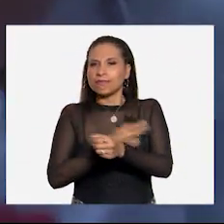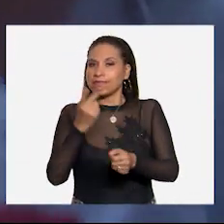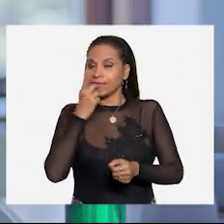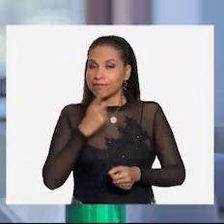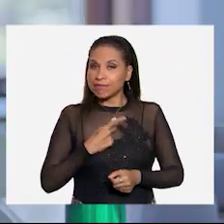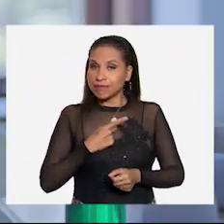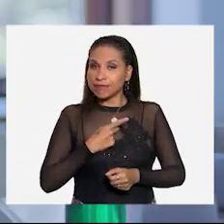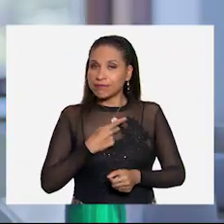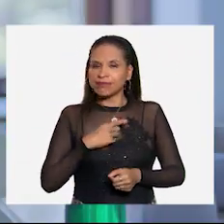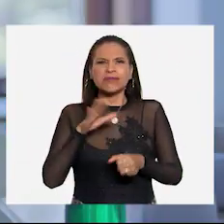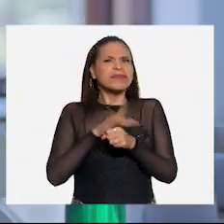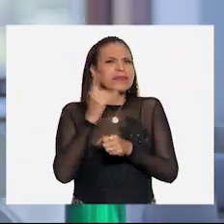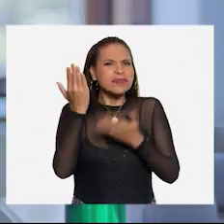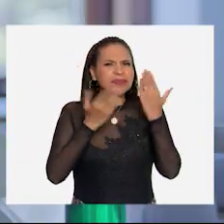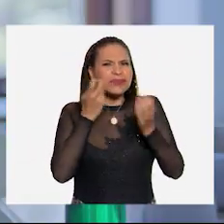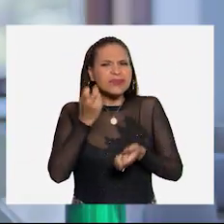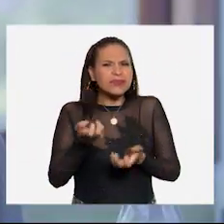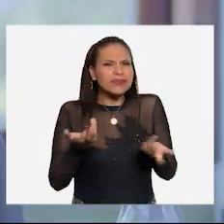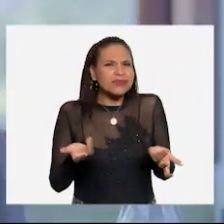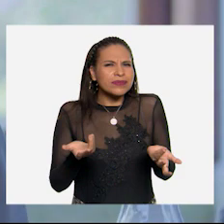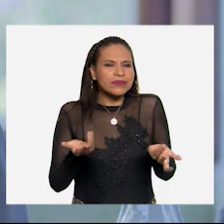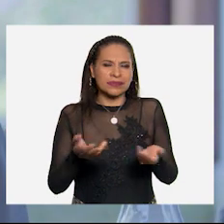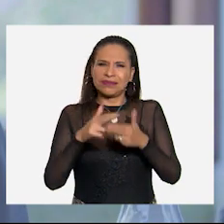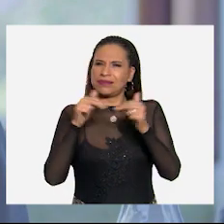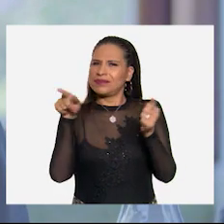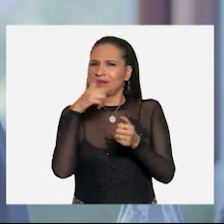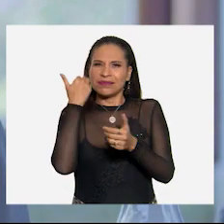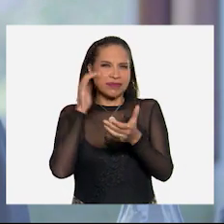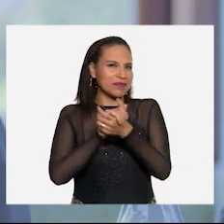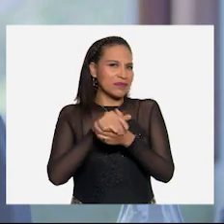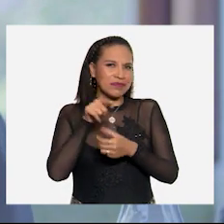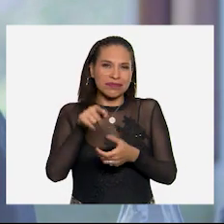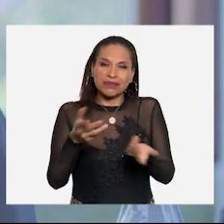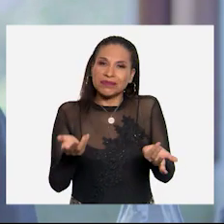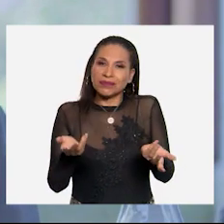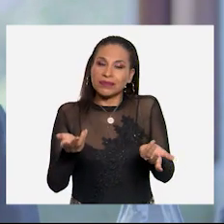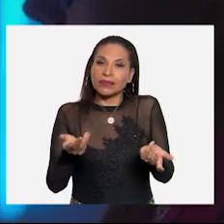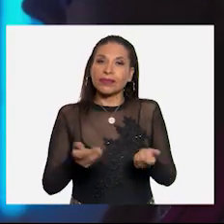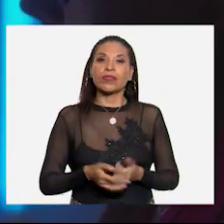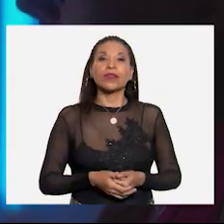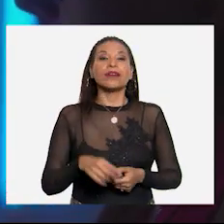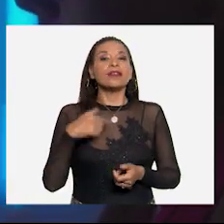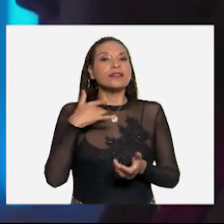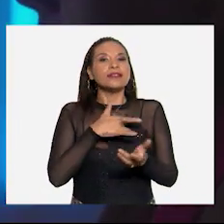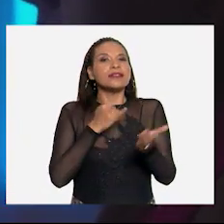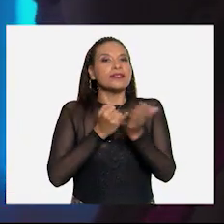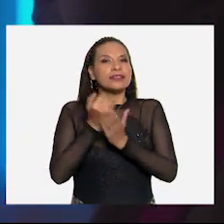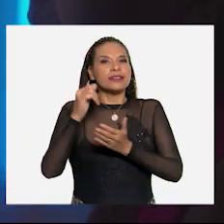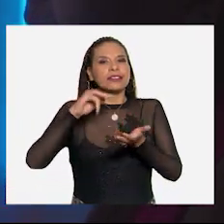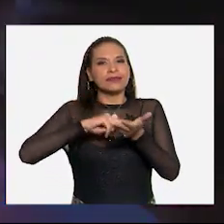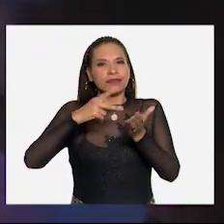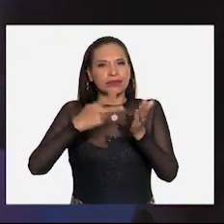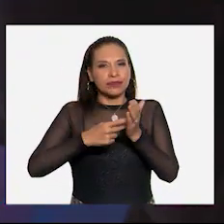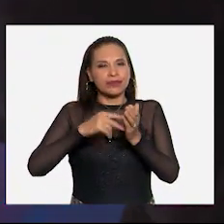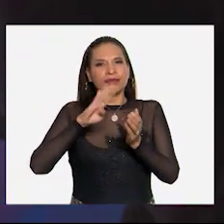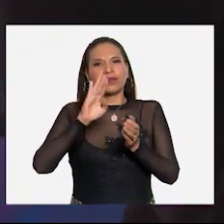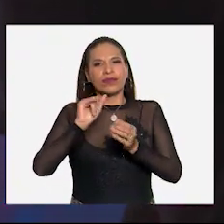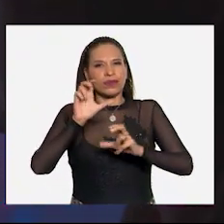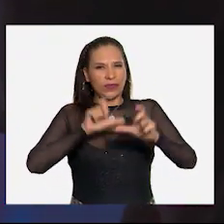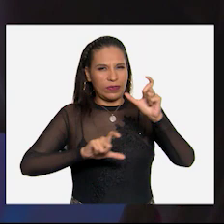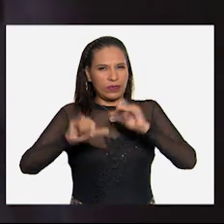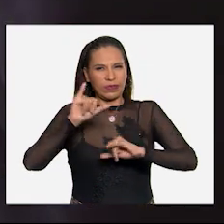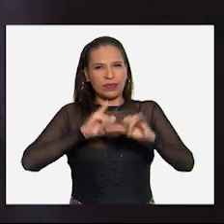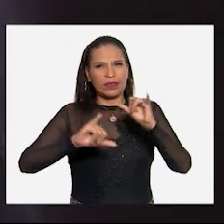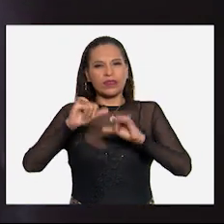me dijera, ¿por qué estudias eso? Nadie se va a querer casar contigo. Decidí estudiar ingeniería bioquímica porque me